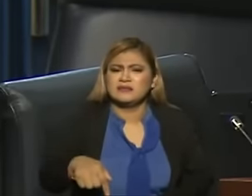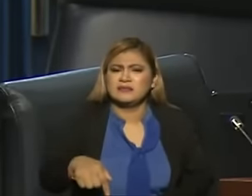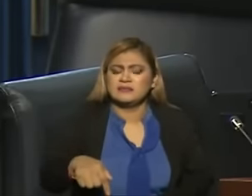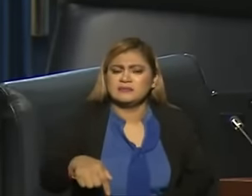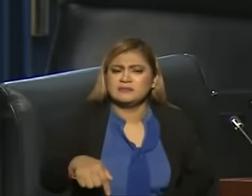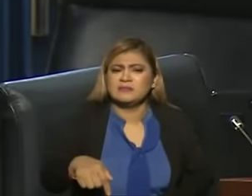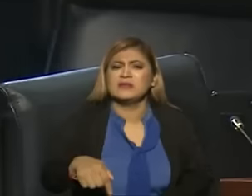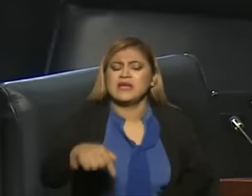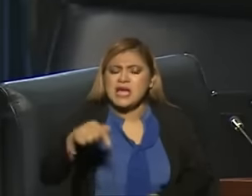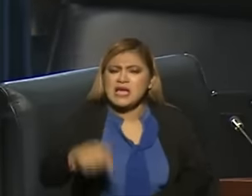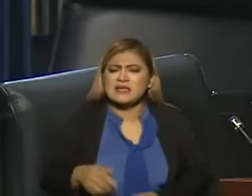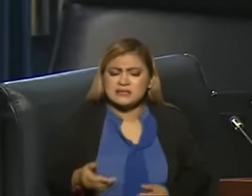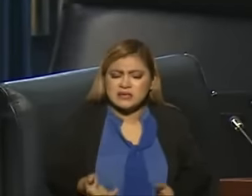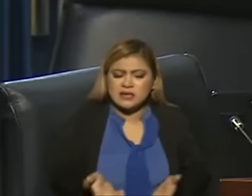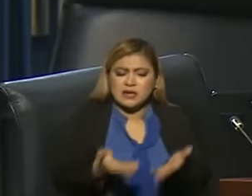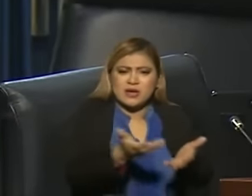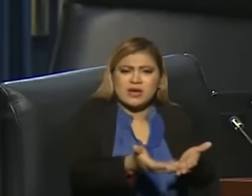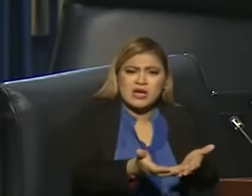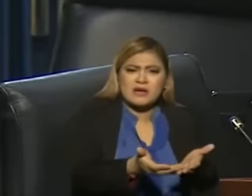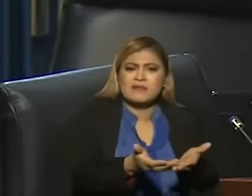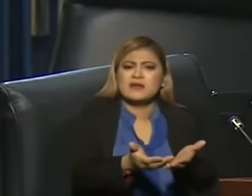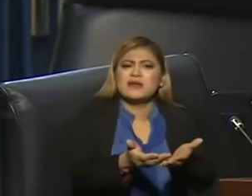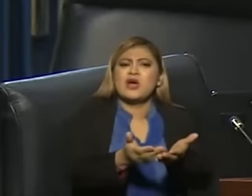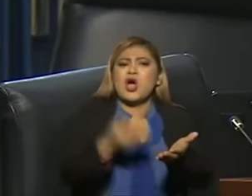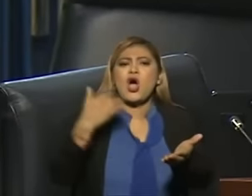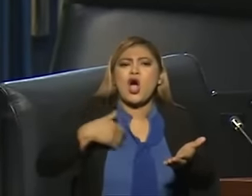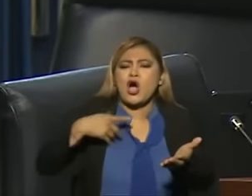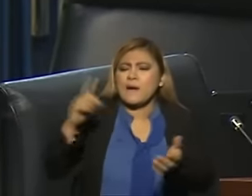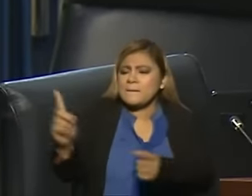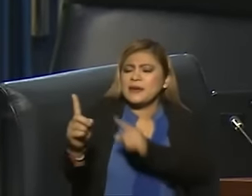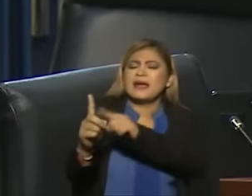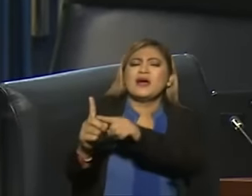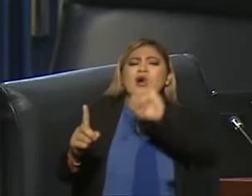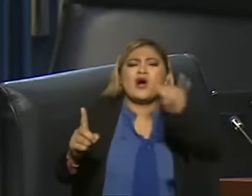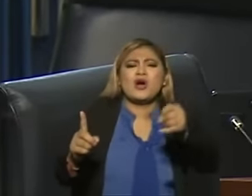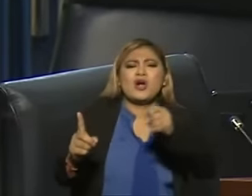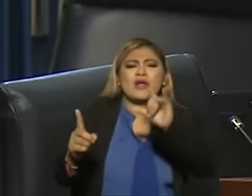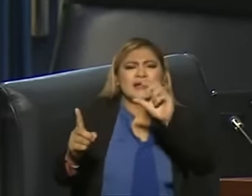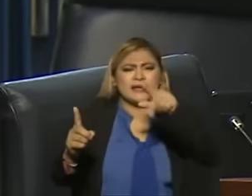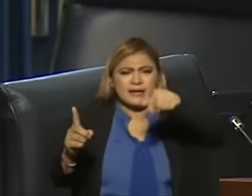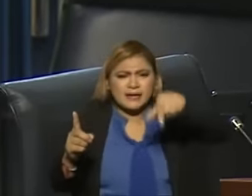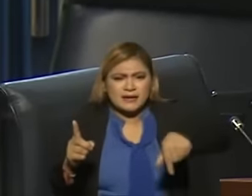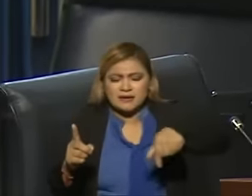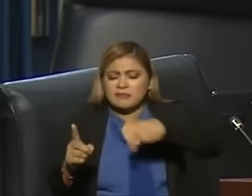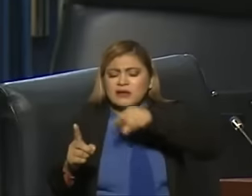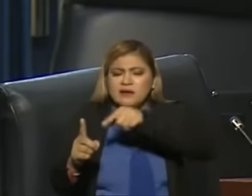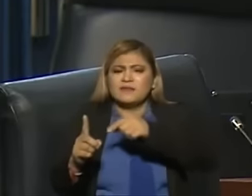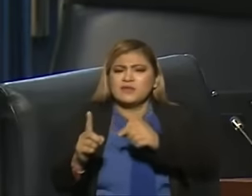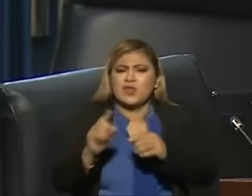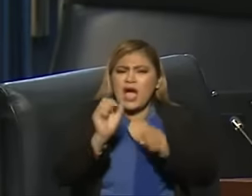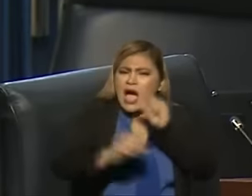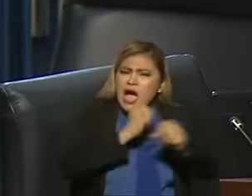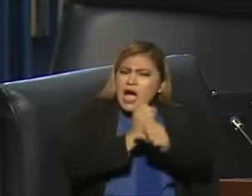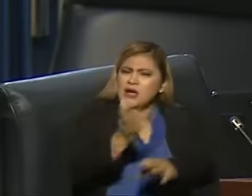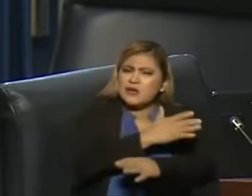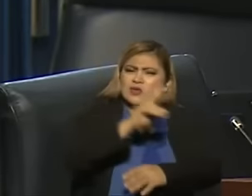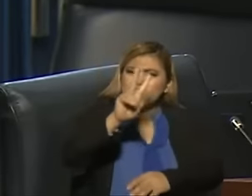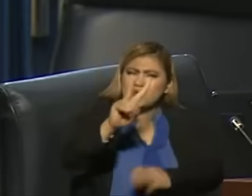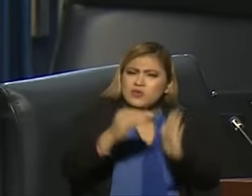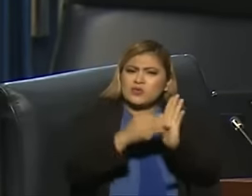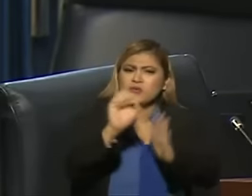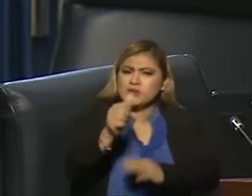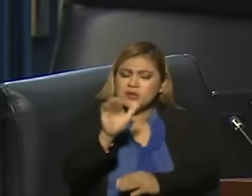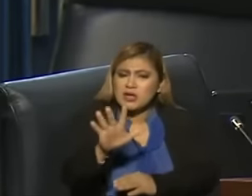estudio que se le dio a Jorge Luis Quijano del 2015 señaló que Río Indio puede abastecer de